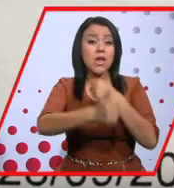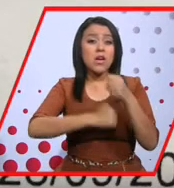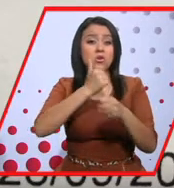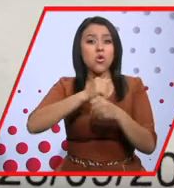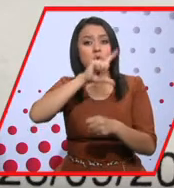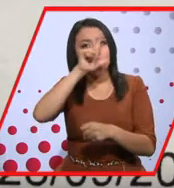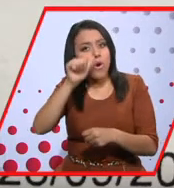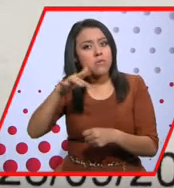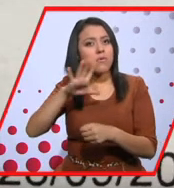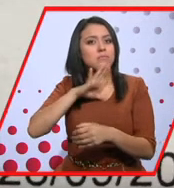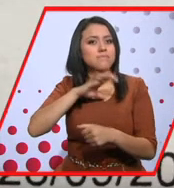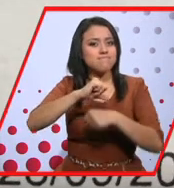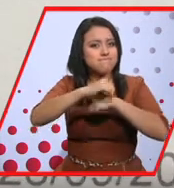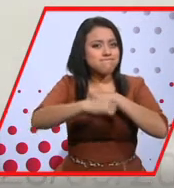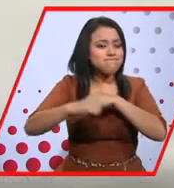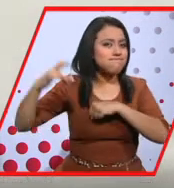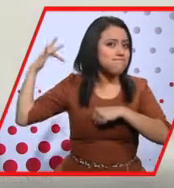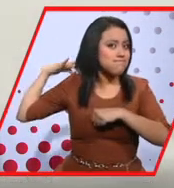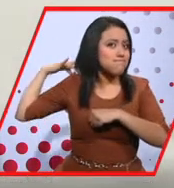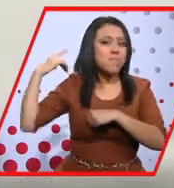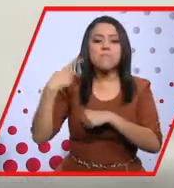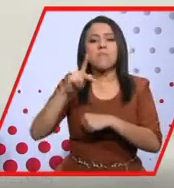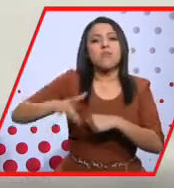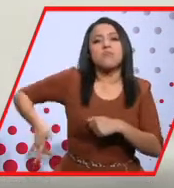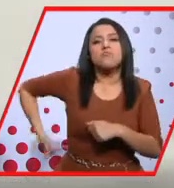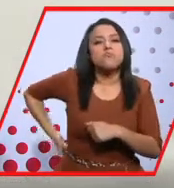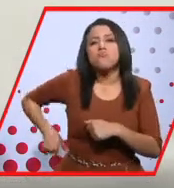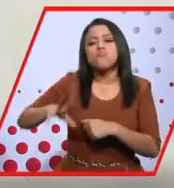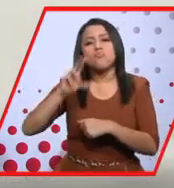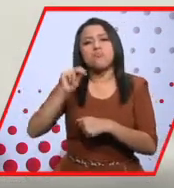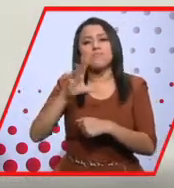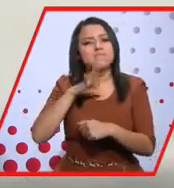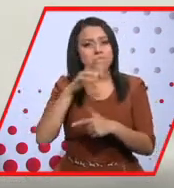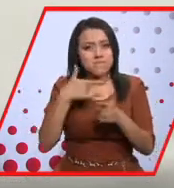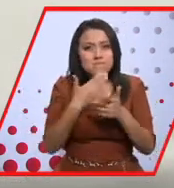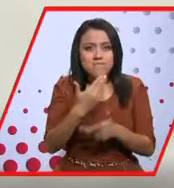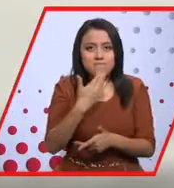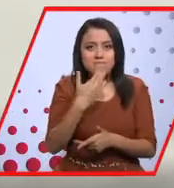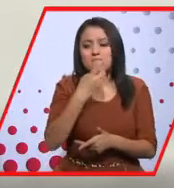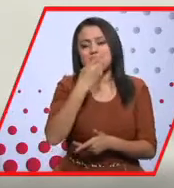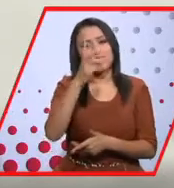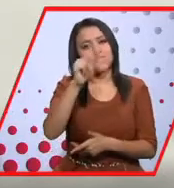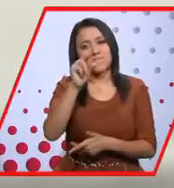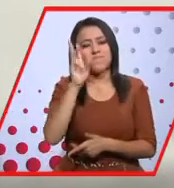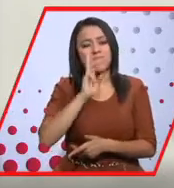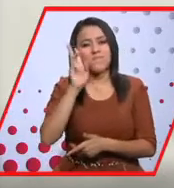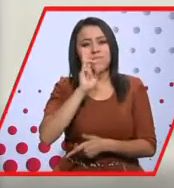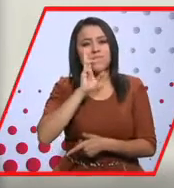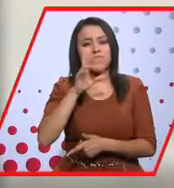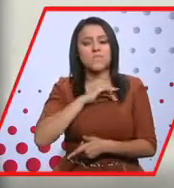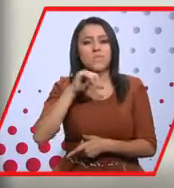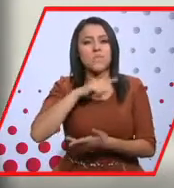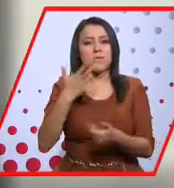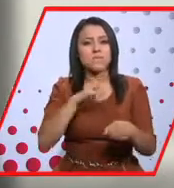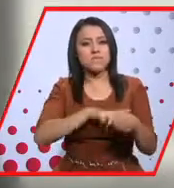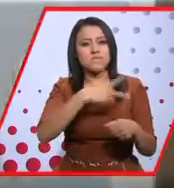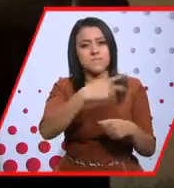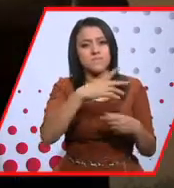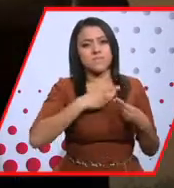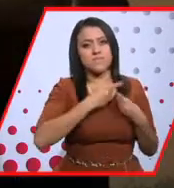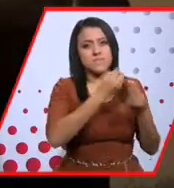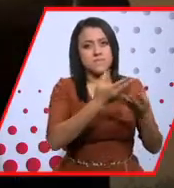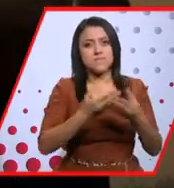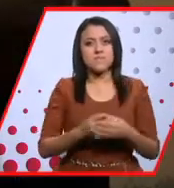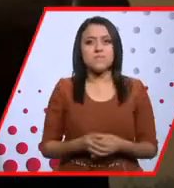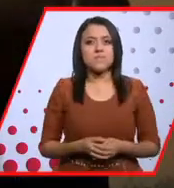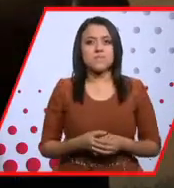la columna vertebral. Sin embargo, las cirugías no fueron realizadas correctamente según un diagnóstico que le entregan en un hospital privado. Tengo